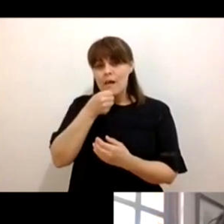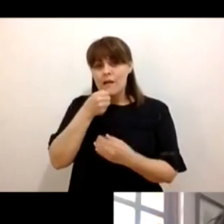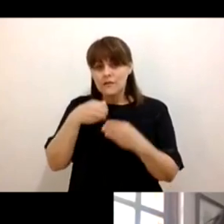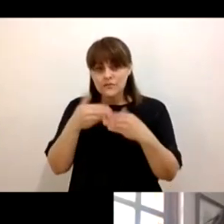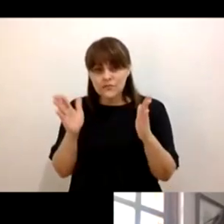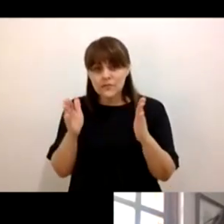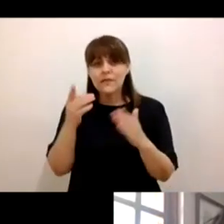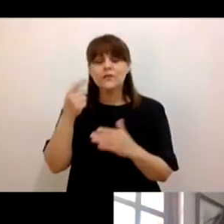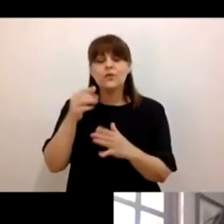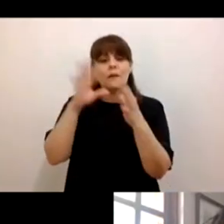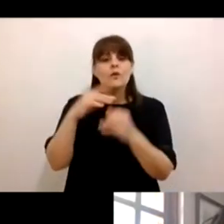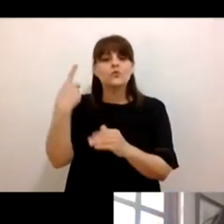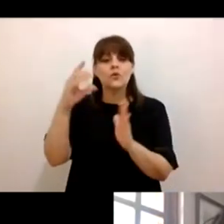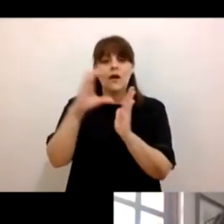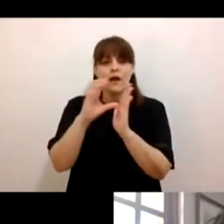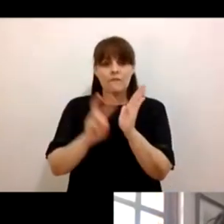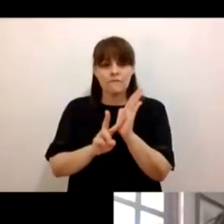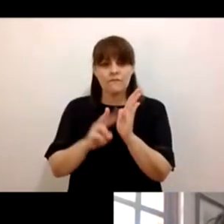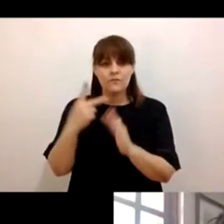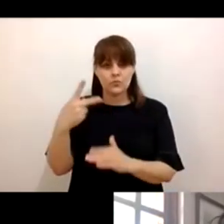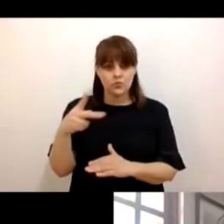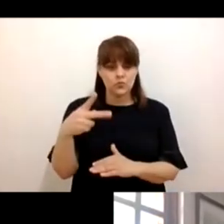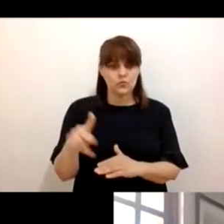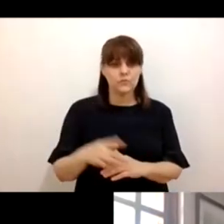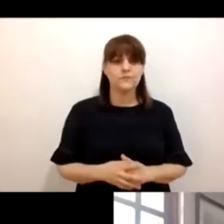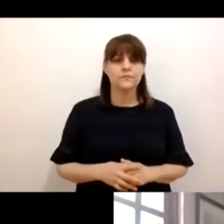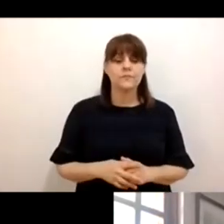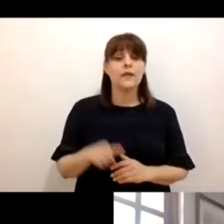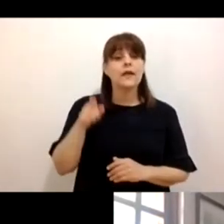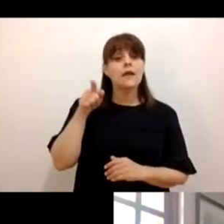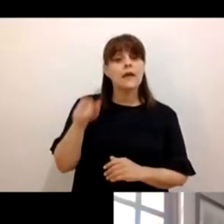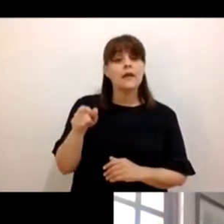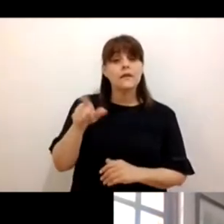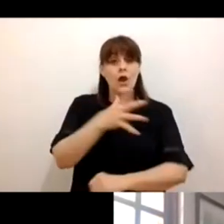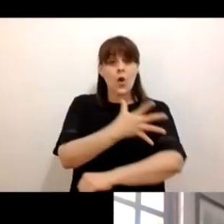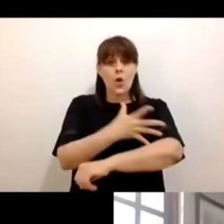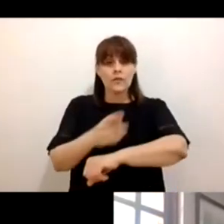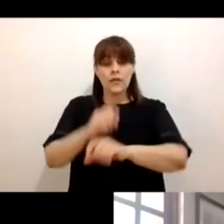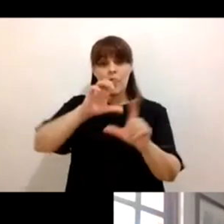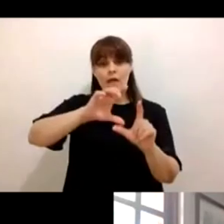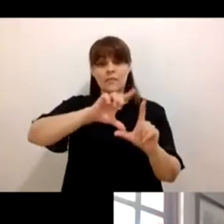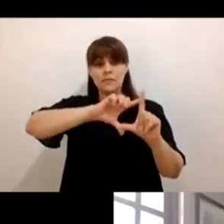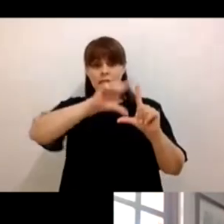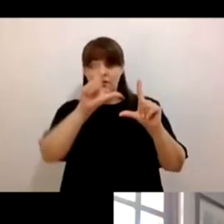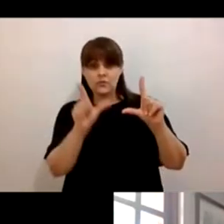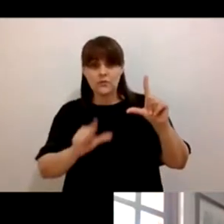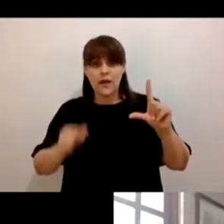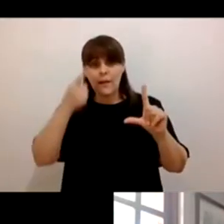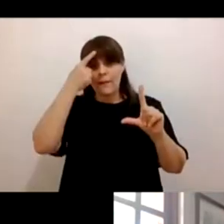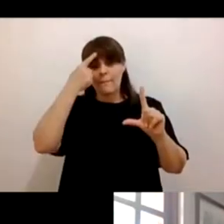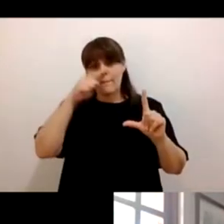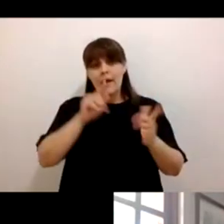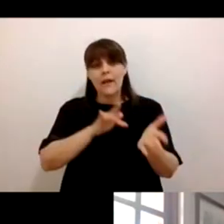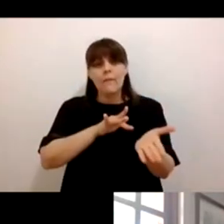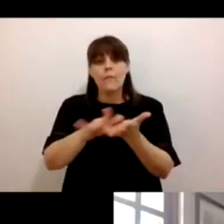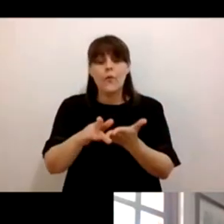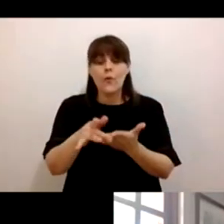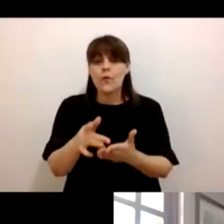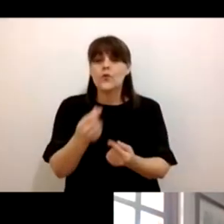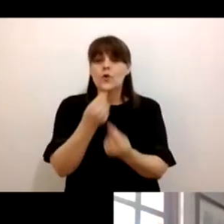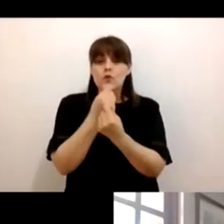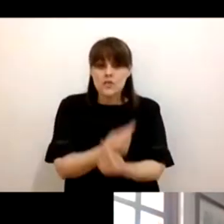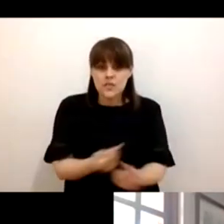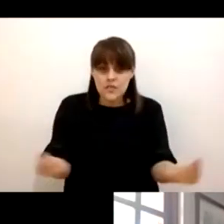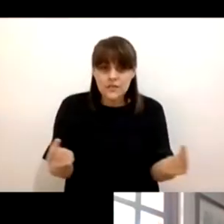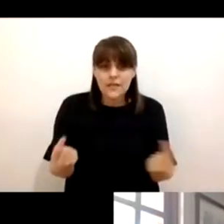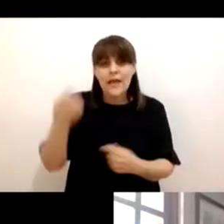del currículum de Aranzasú ella es coordinadora nacional del pacto por la primera infancia experta en políticas públicas y